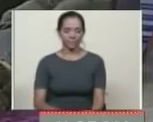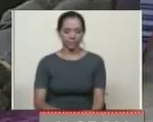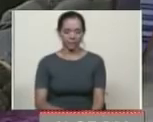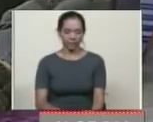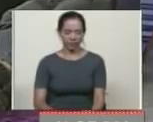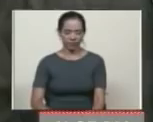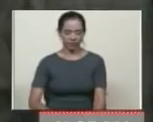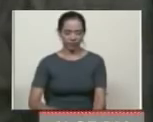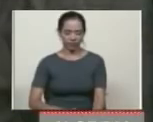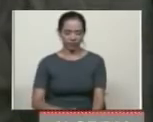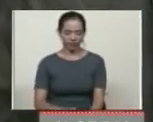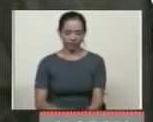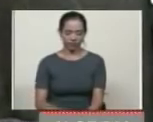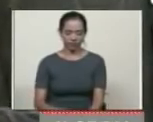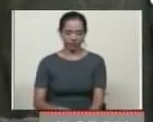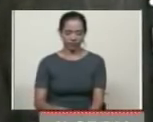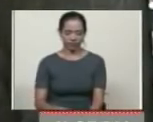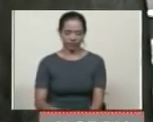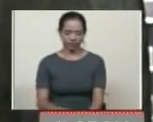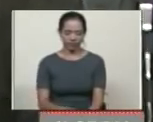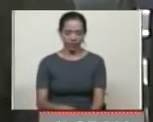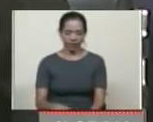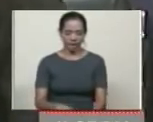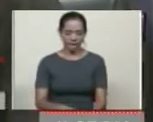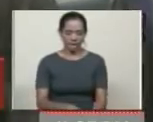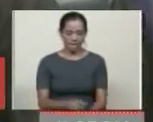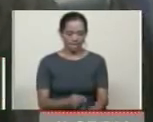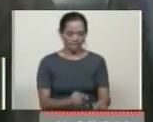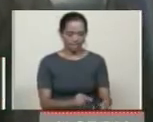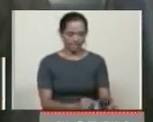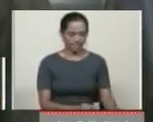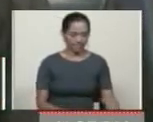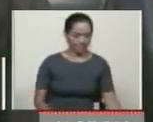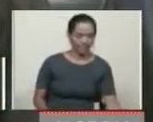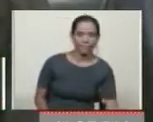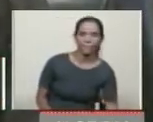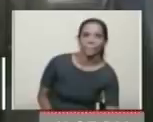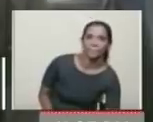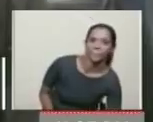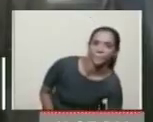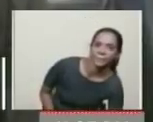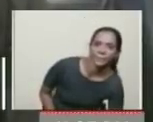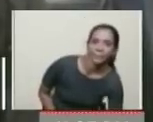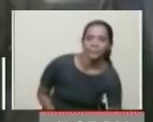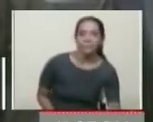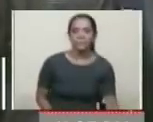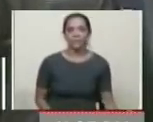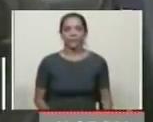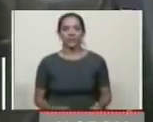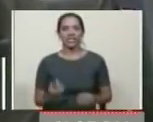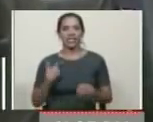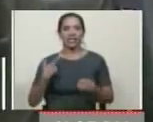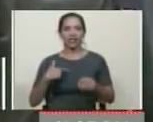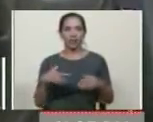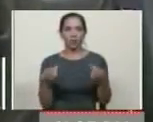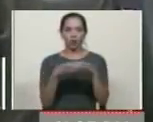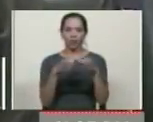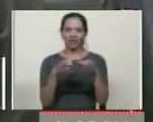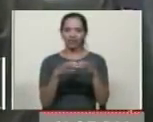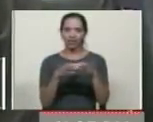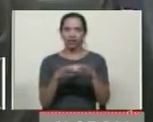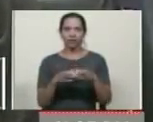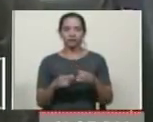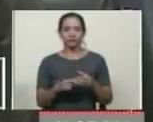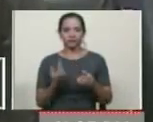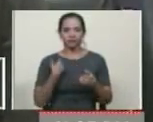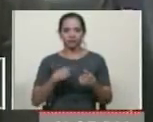El poder de las redes sociales, el poder del internet. Recordemos allí, bueno, el compañero Julian Assange, que lanzara aquella